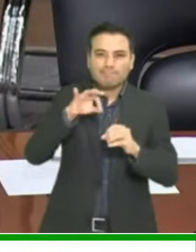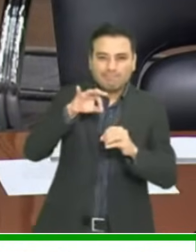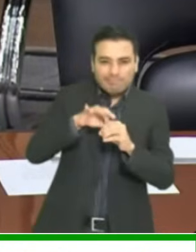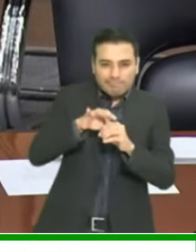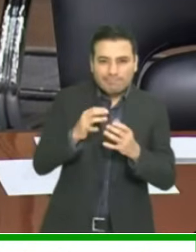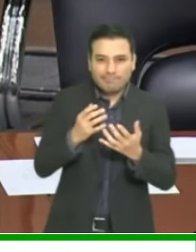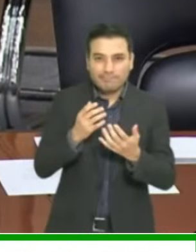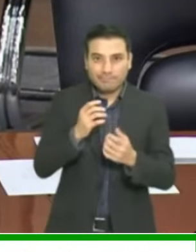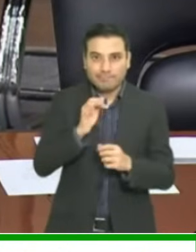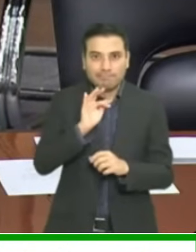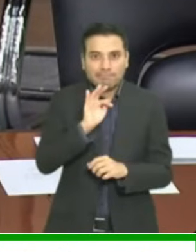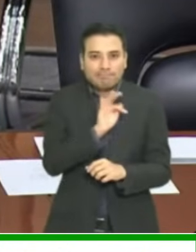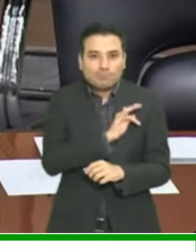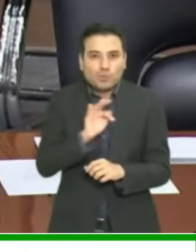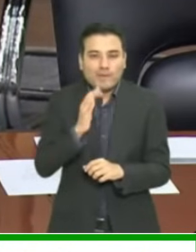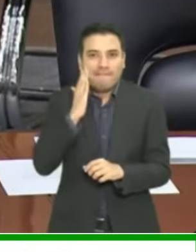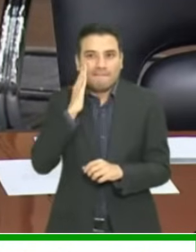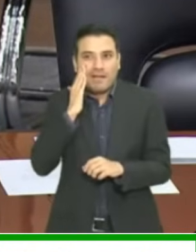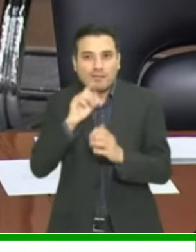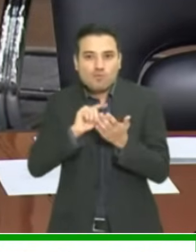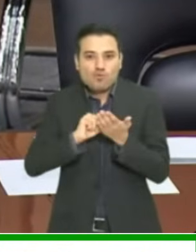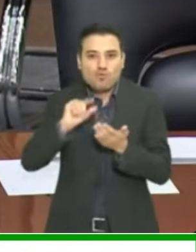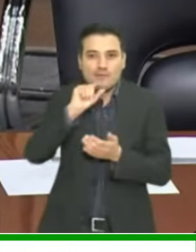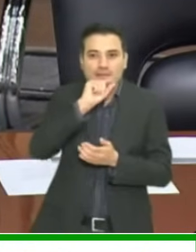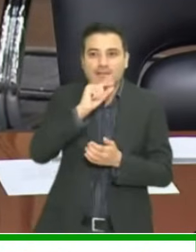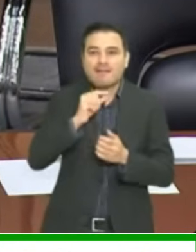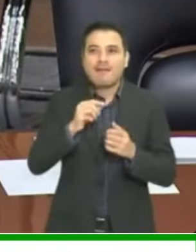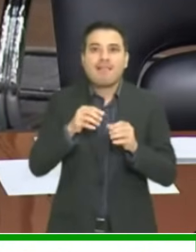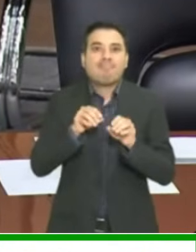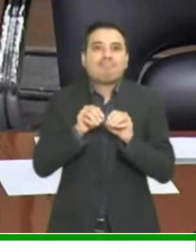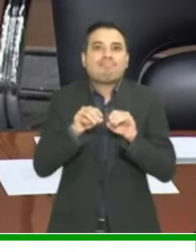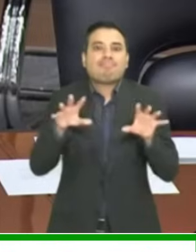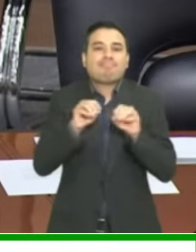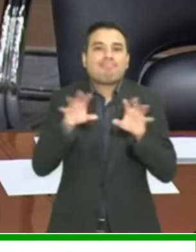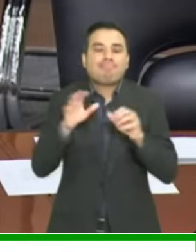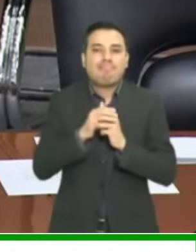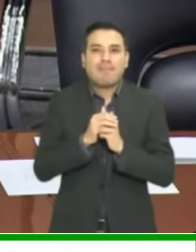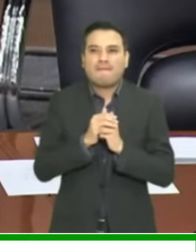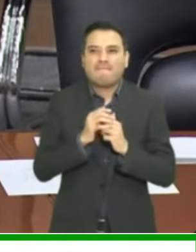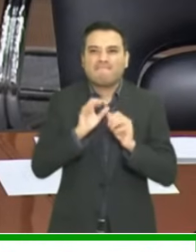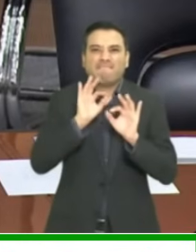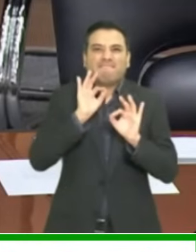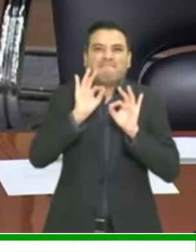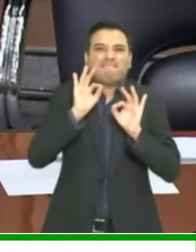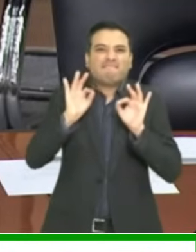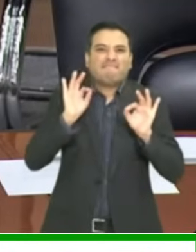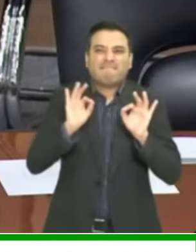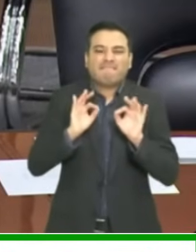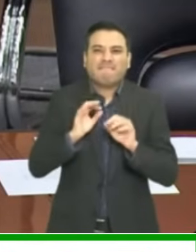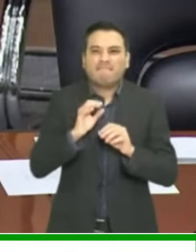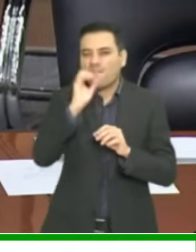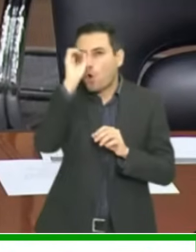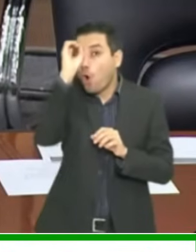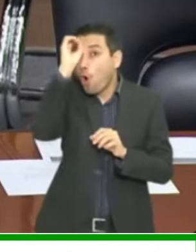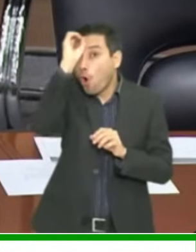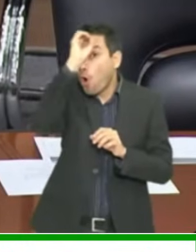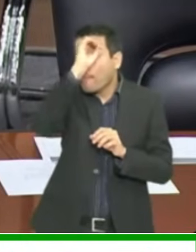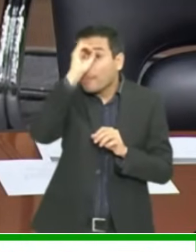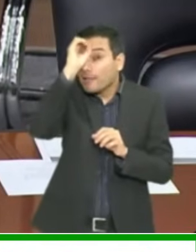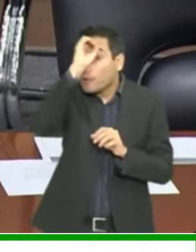humos, utiliza las redes sociales y sale a la luz pública a generar interpretaciones que no nada más